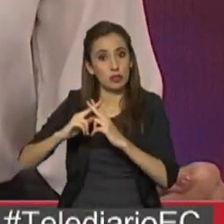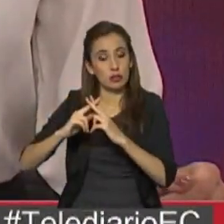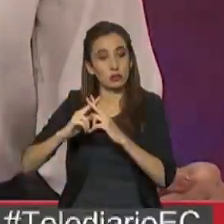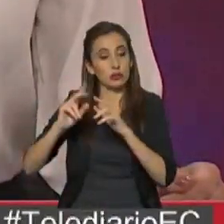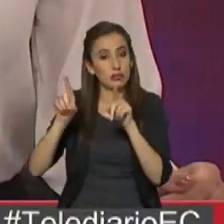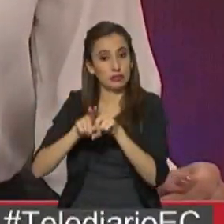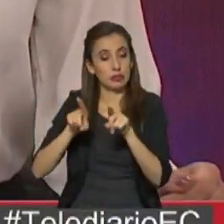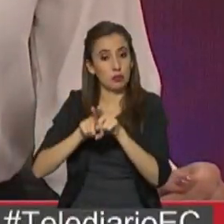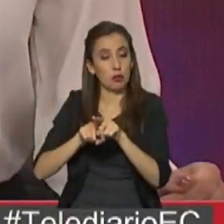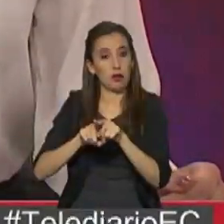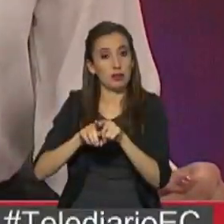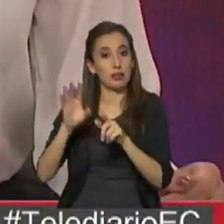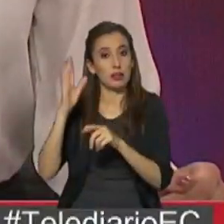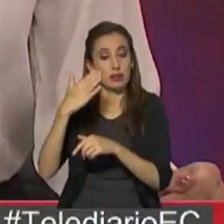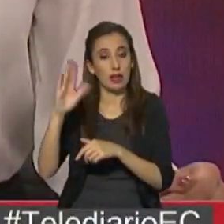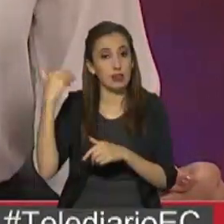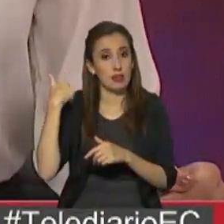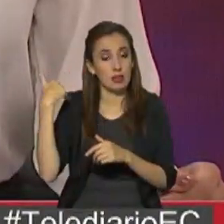generando intereses